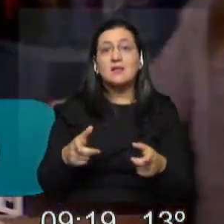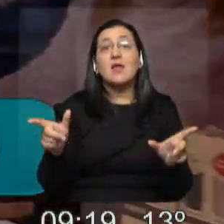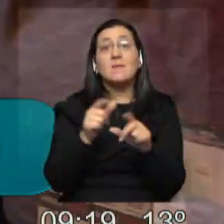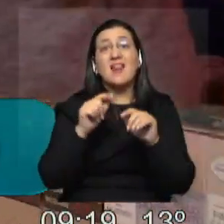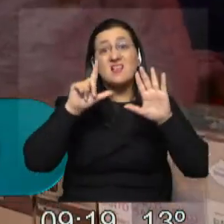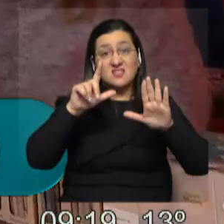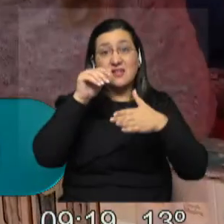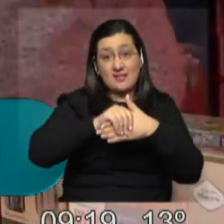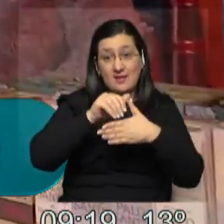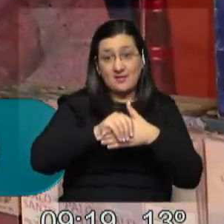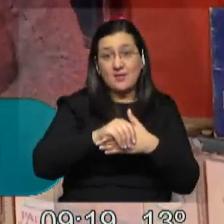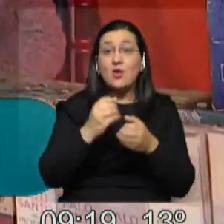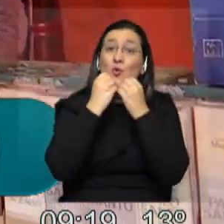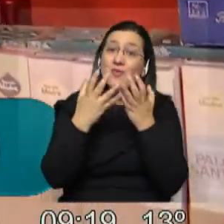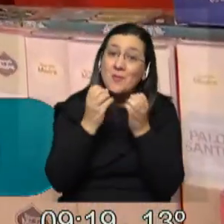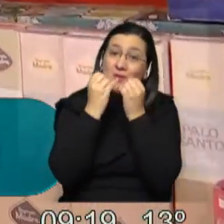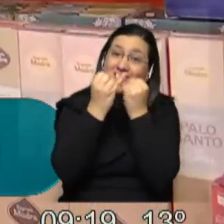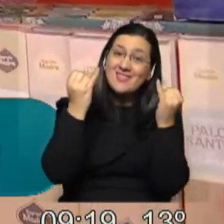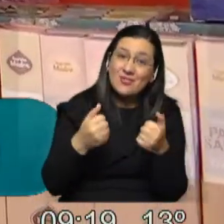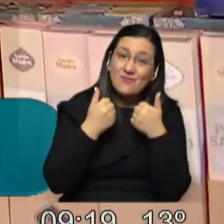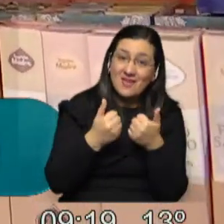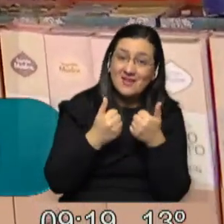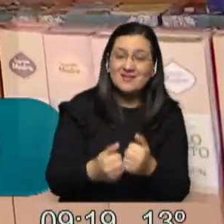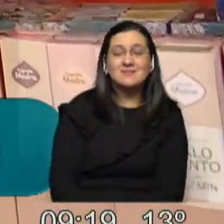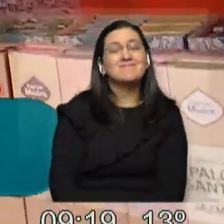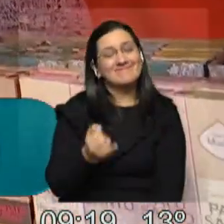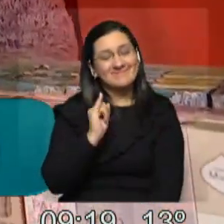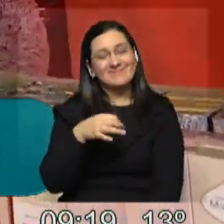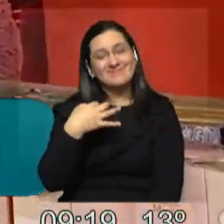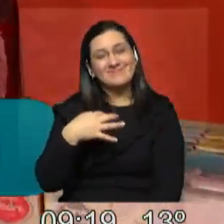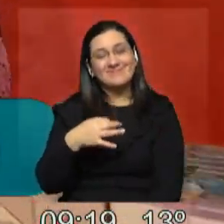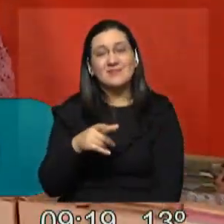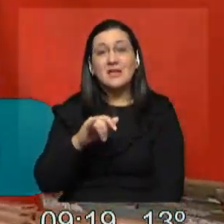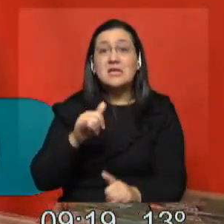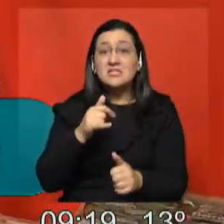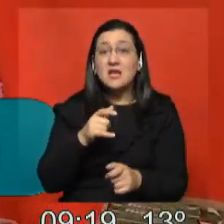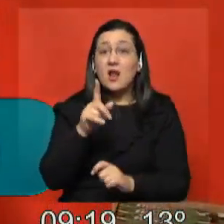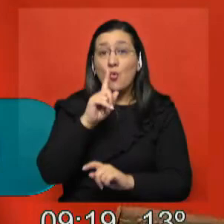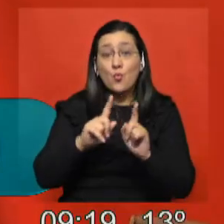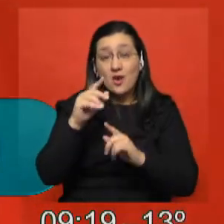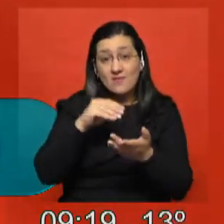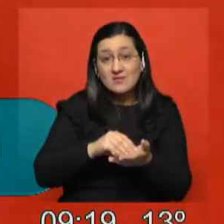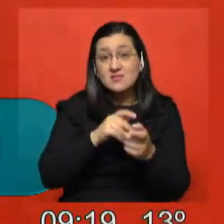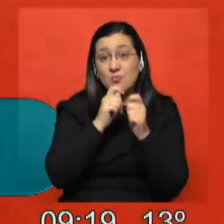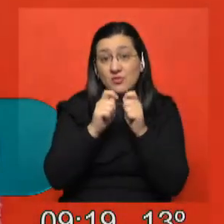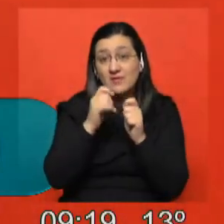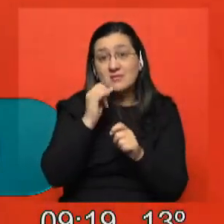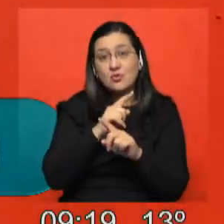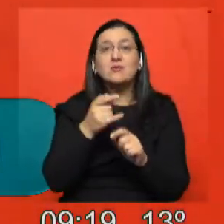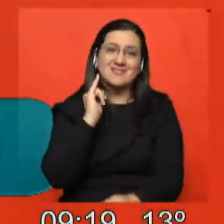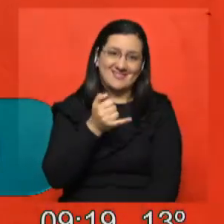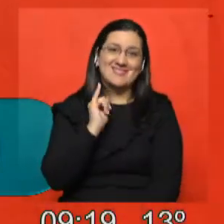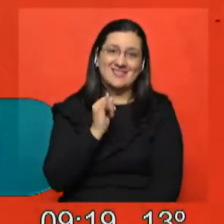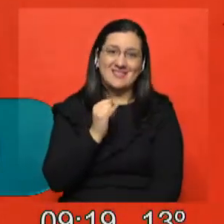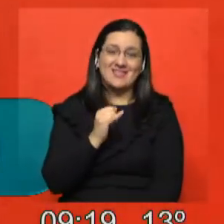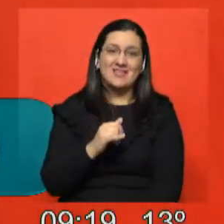tarde. Vecina, ¿cómo le va? Buen día, ¿todo en orden? Todo en orden. Vecina, ¿ya le habíamos hecho alguna entrevista a usted en algún momento o no? Sí.